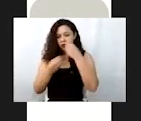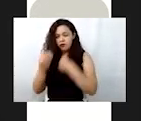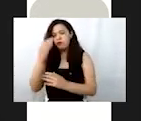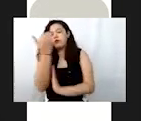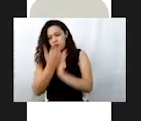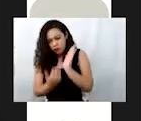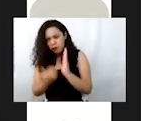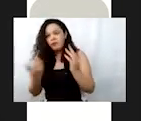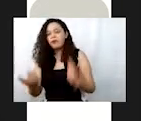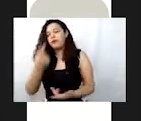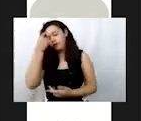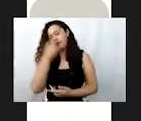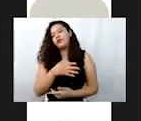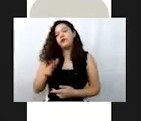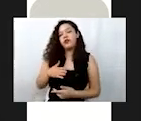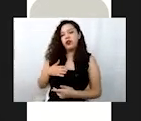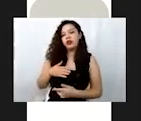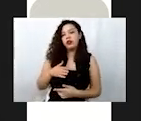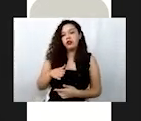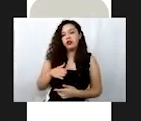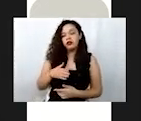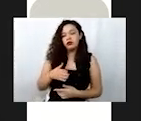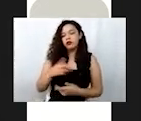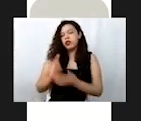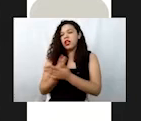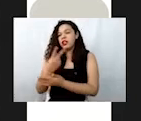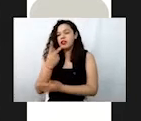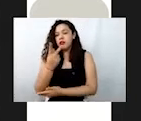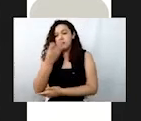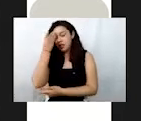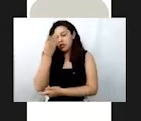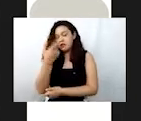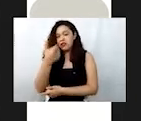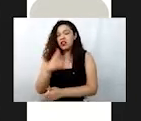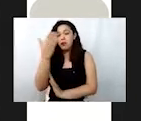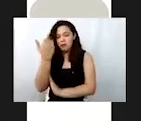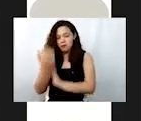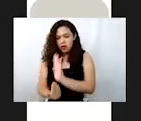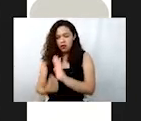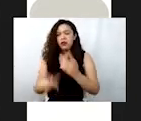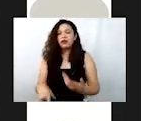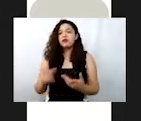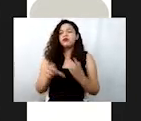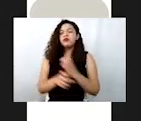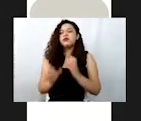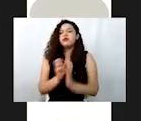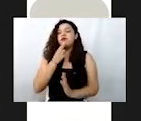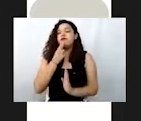para la obtención de carne que para el crecimiento de las plantas, utilizar productos que sean